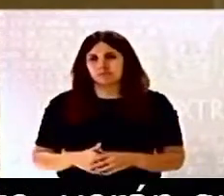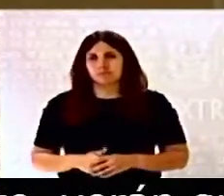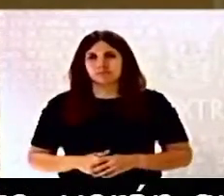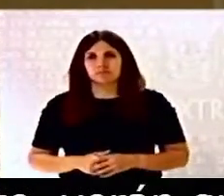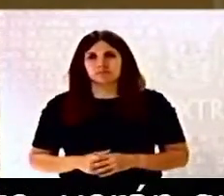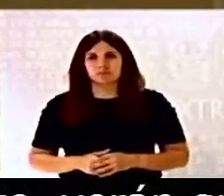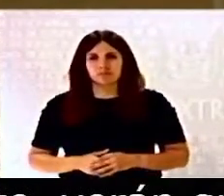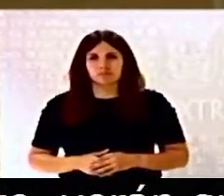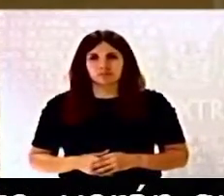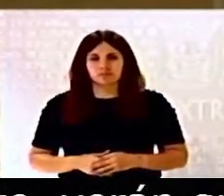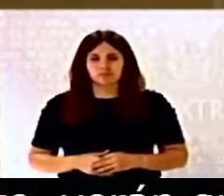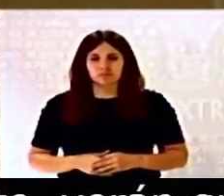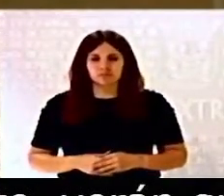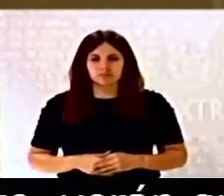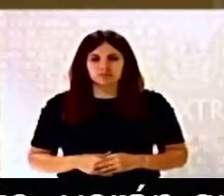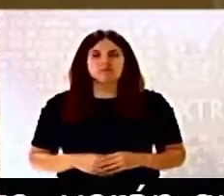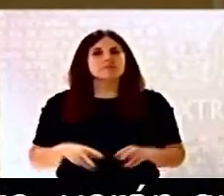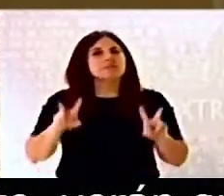Con respecto